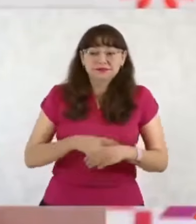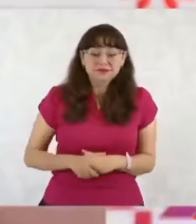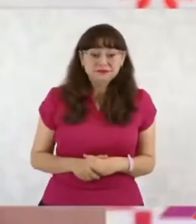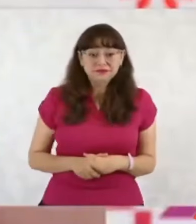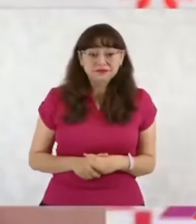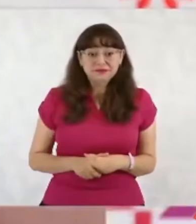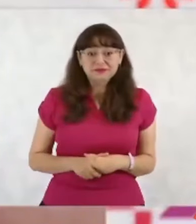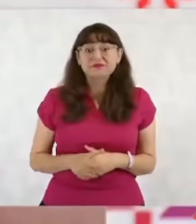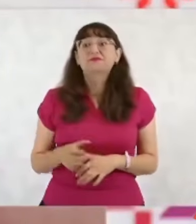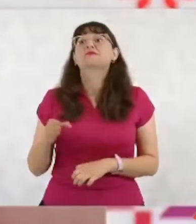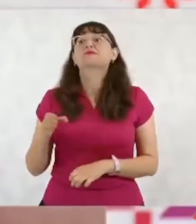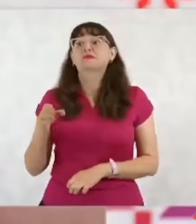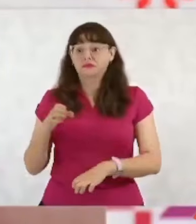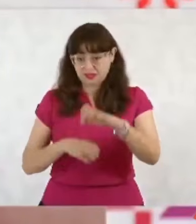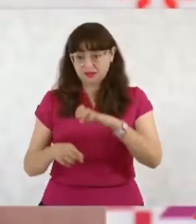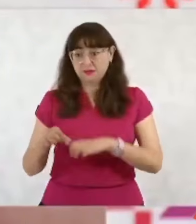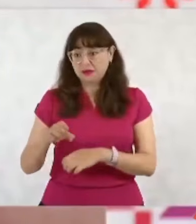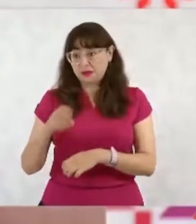doble nacionalidad,